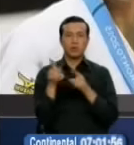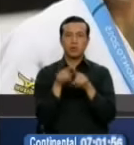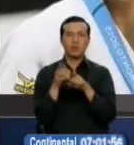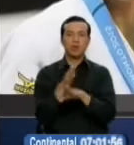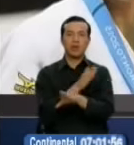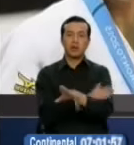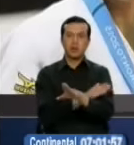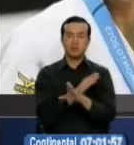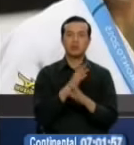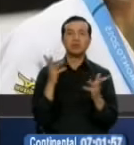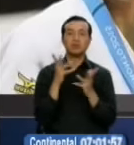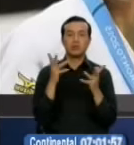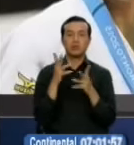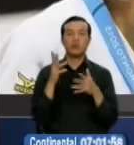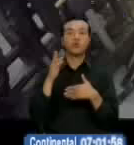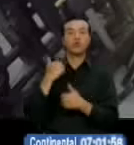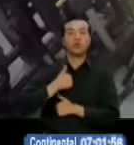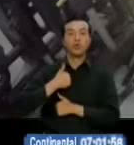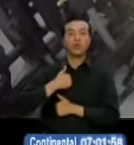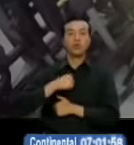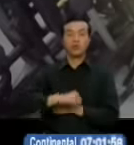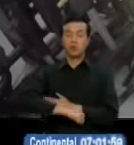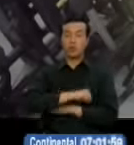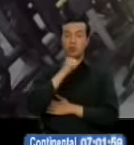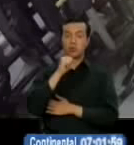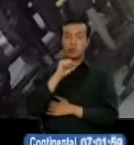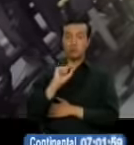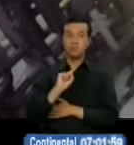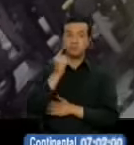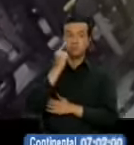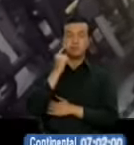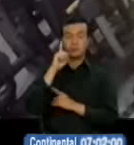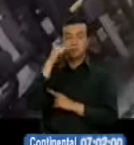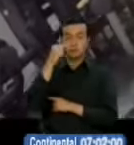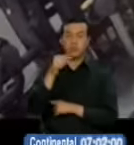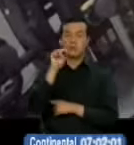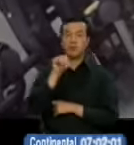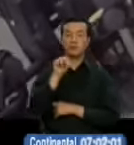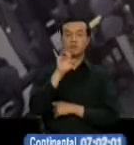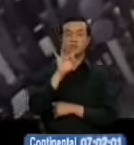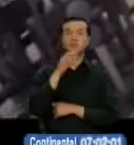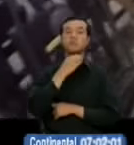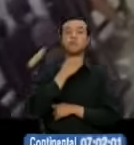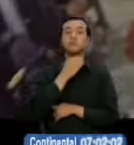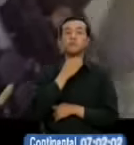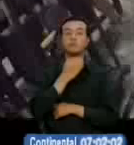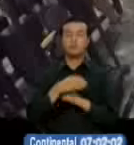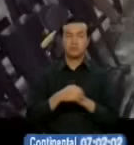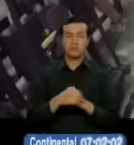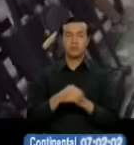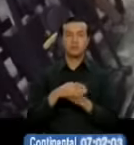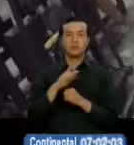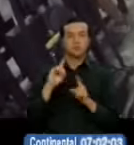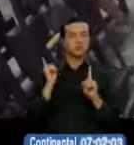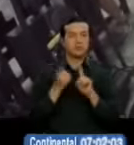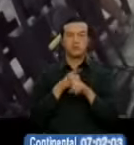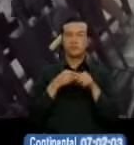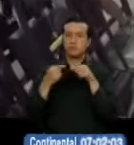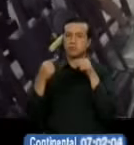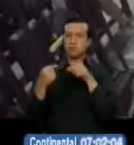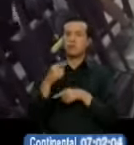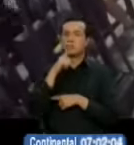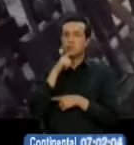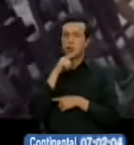los Juegos Panamericanos de Toronto. Ella competirá el próximo martes 9 de agosto y tendrá como primera rival